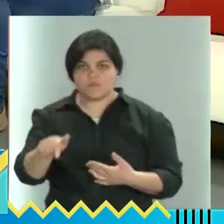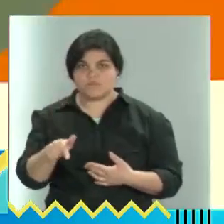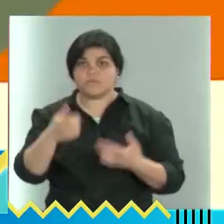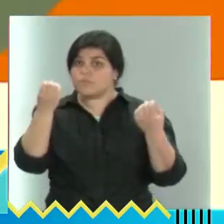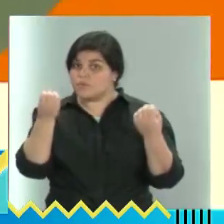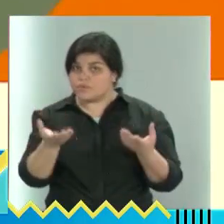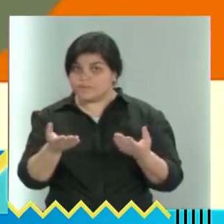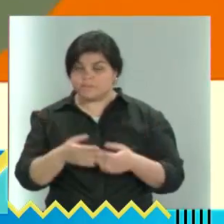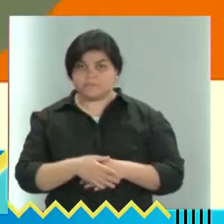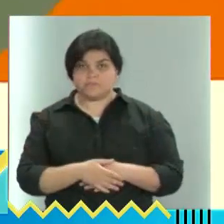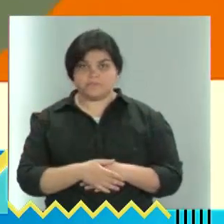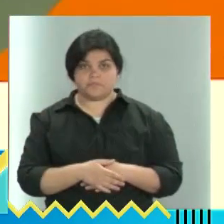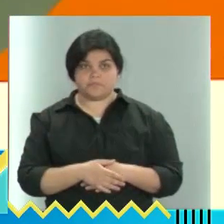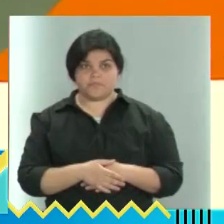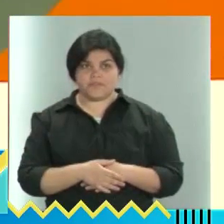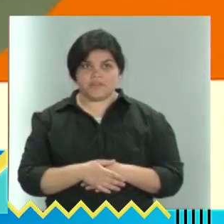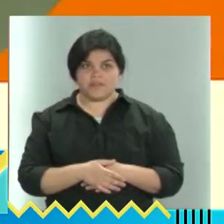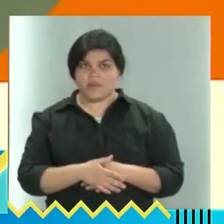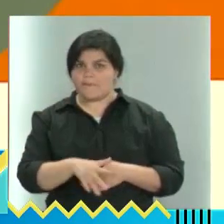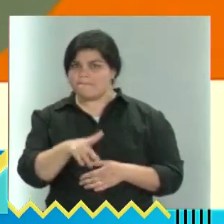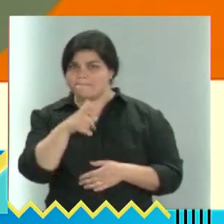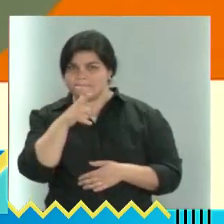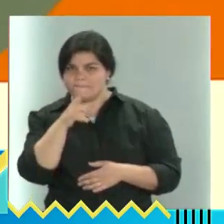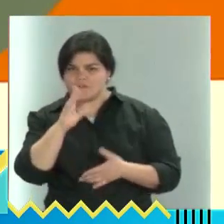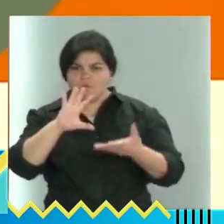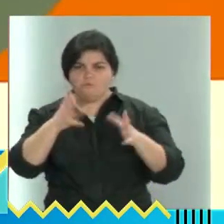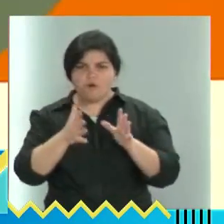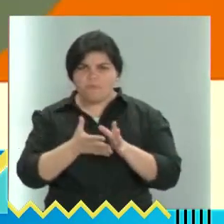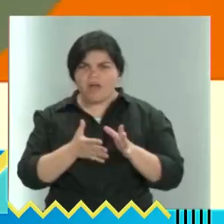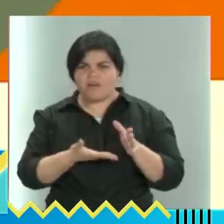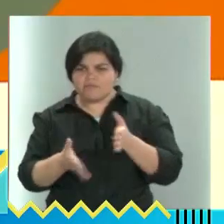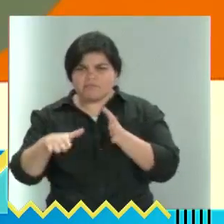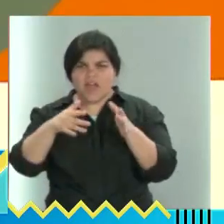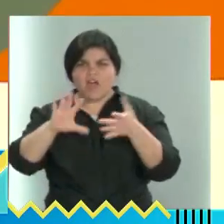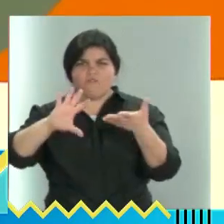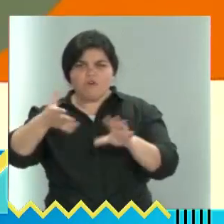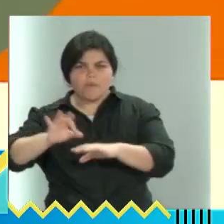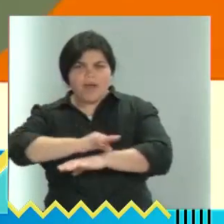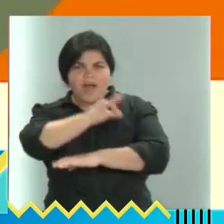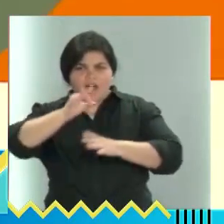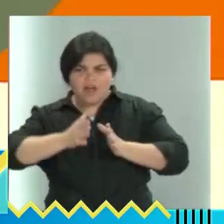parece un esqueleto en donde la estructura